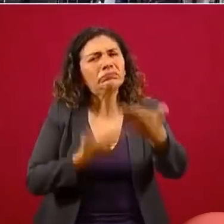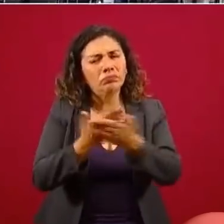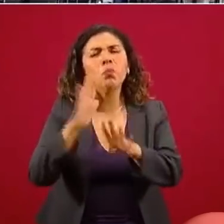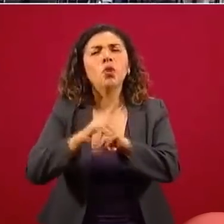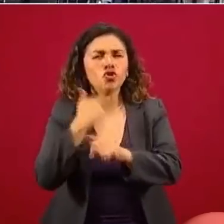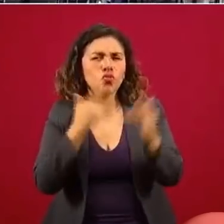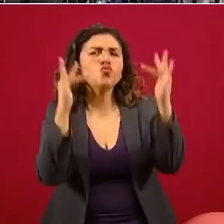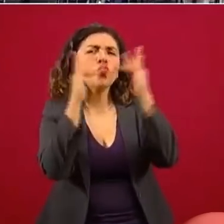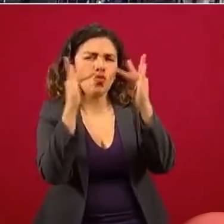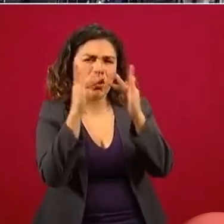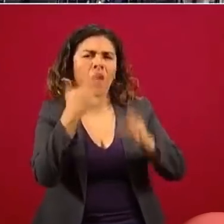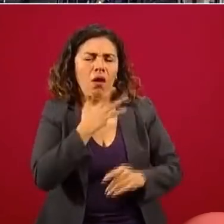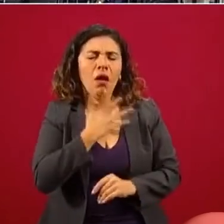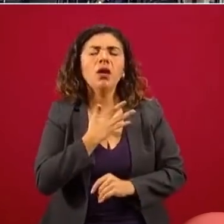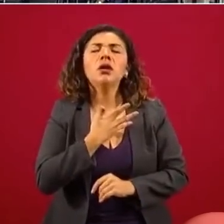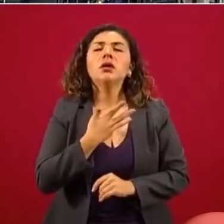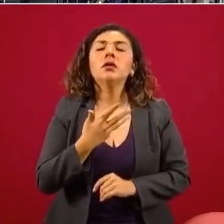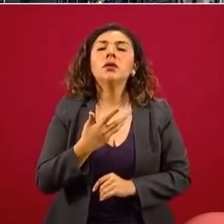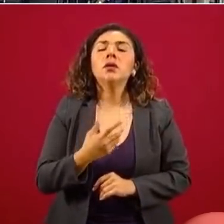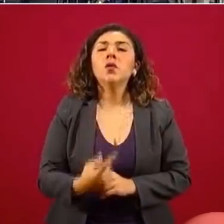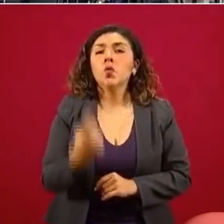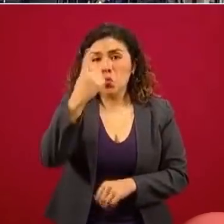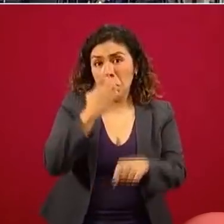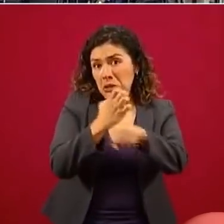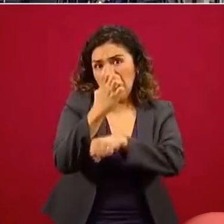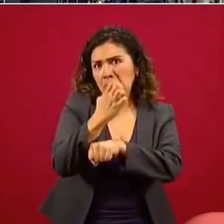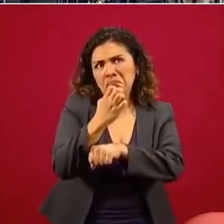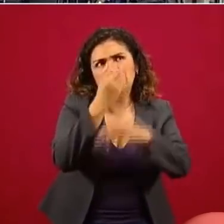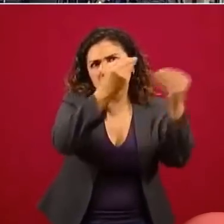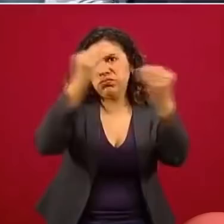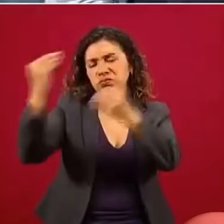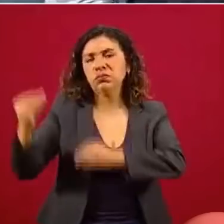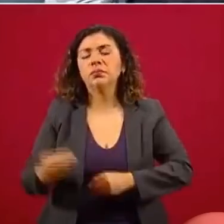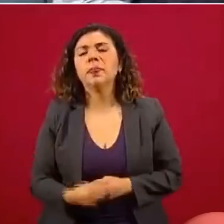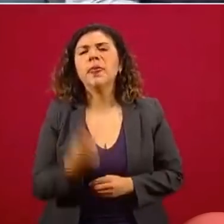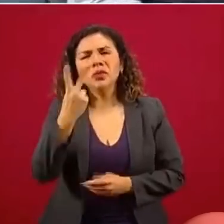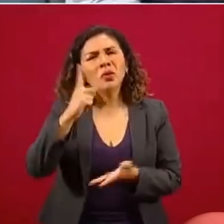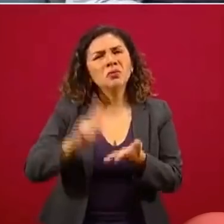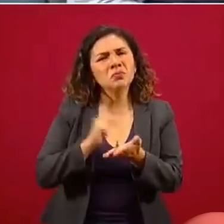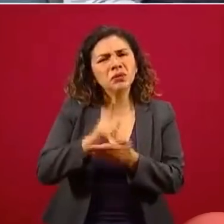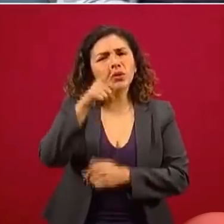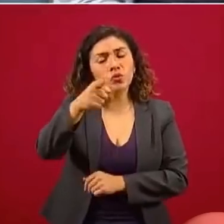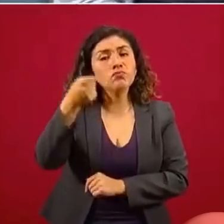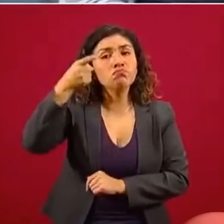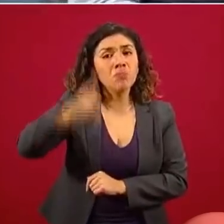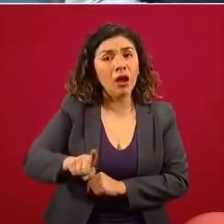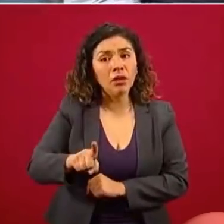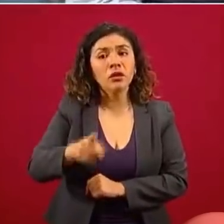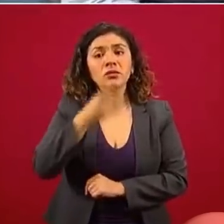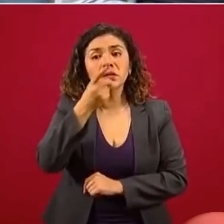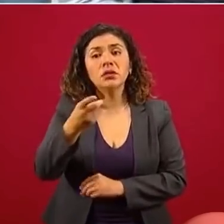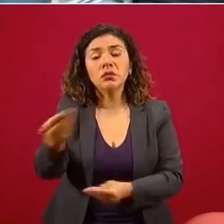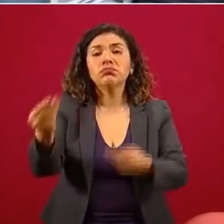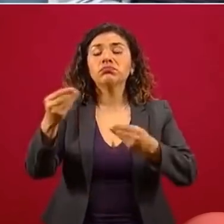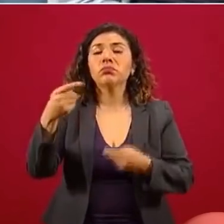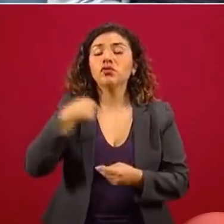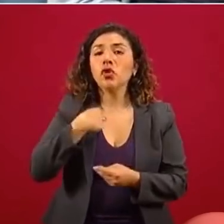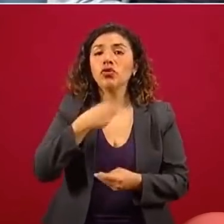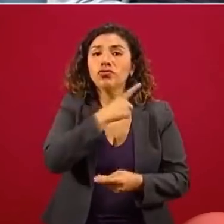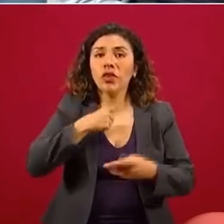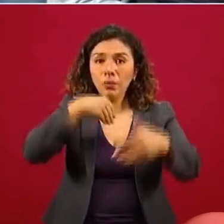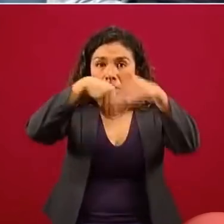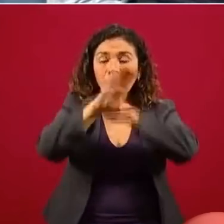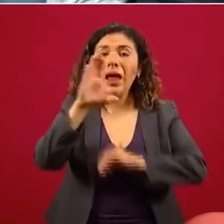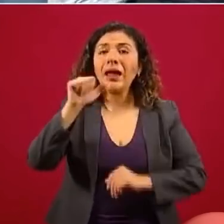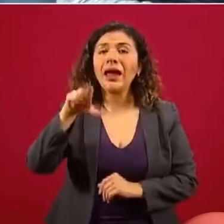con ellos, no solamente de un estado, sino varios, y en 2 ocasiones usted dio instrucciones que me recibiera a la Cancillería y hasta